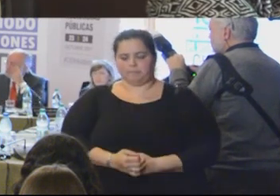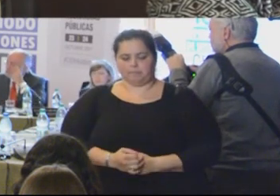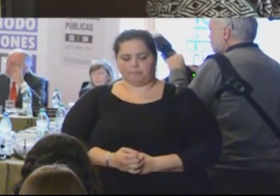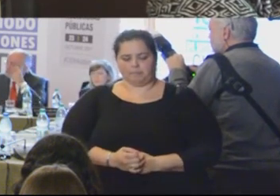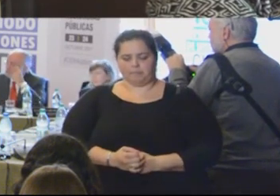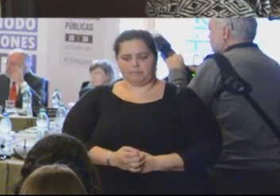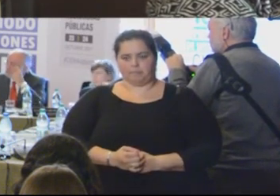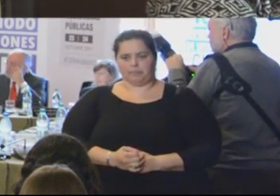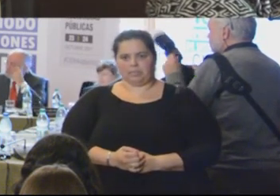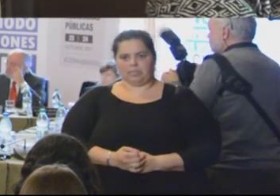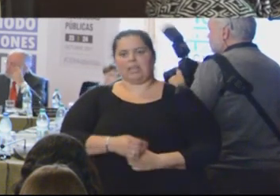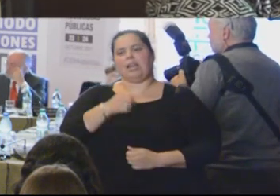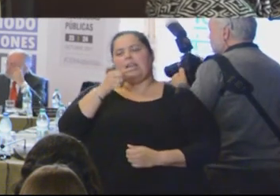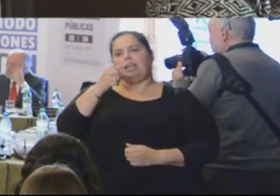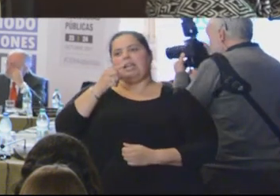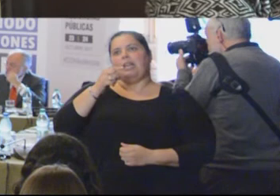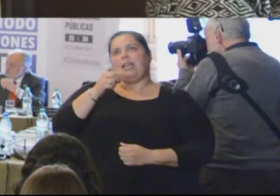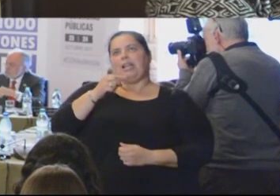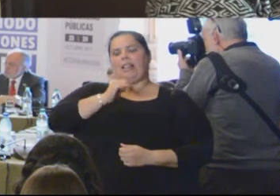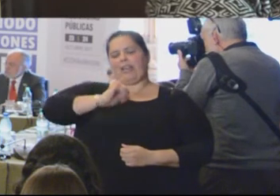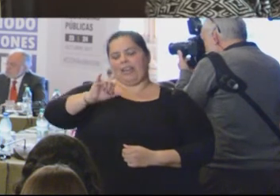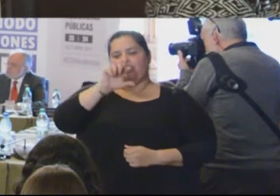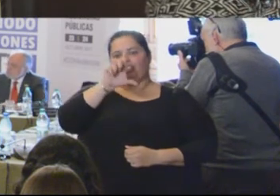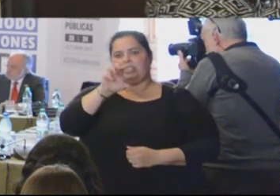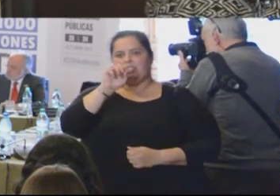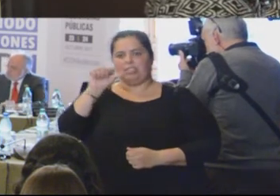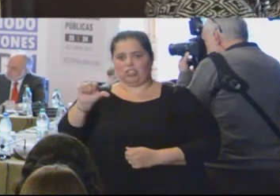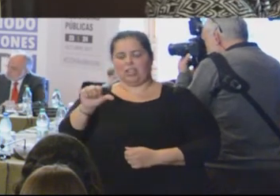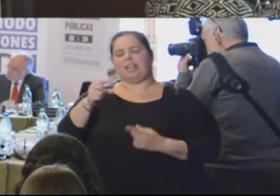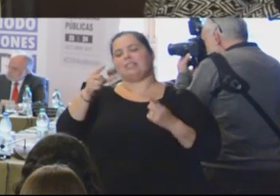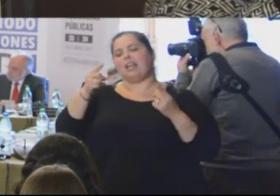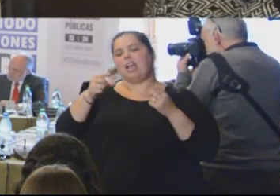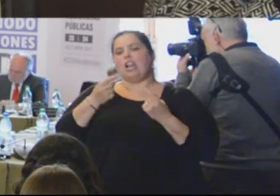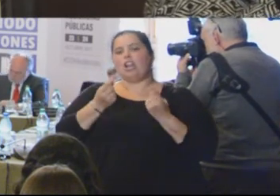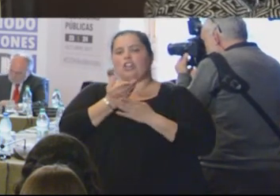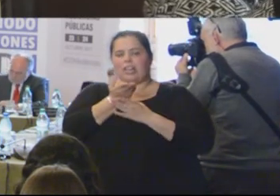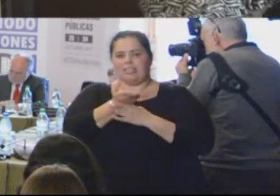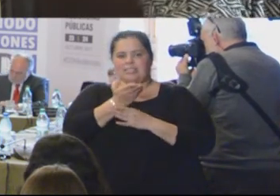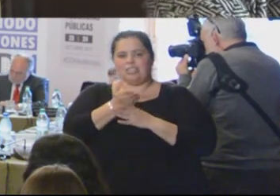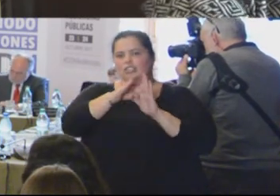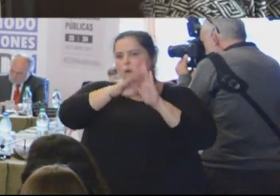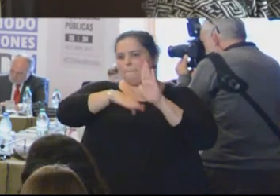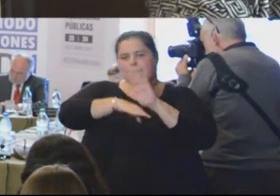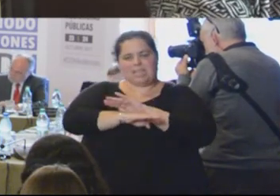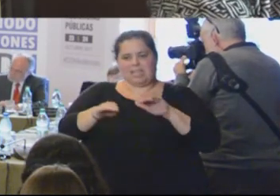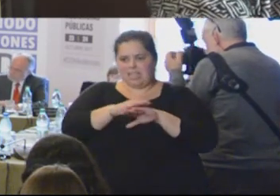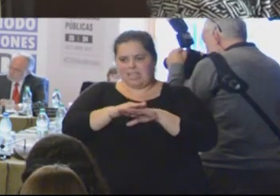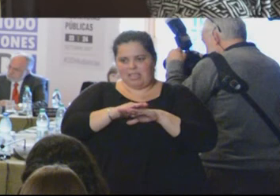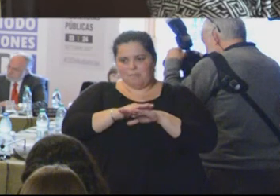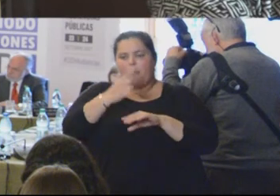en el caso del decreto 706 los requisitos para la obtención de beneficios son mínimos mientras que frente al decreto